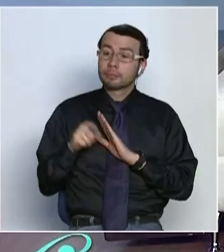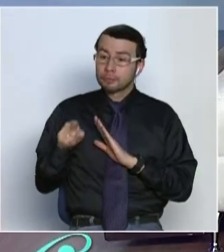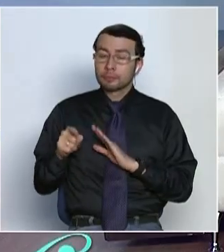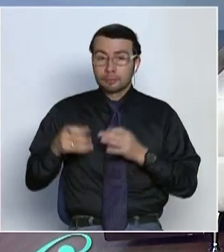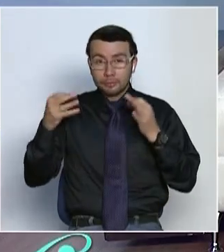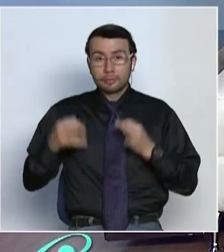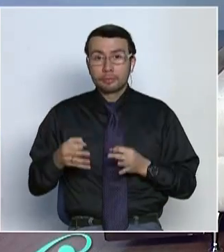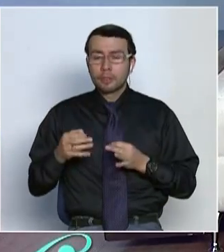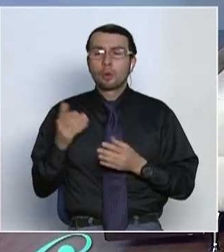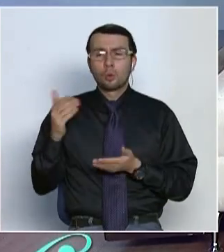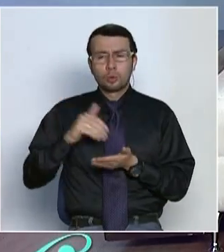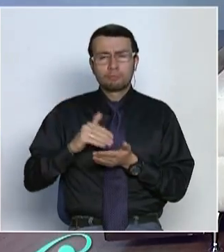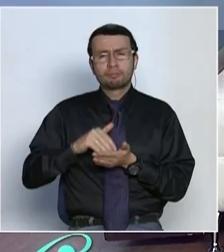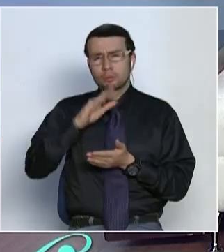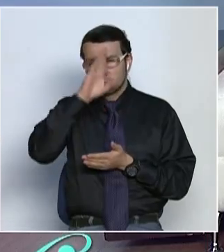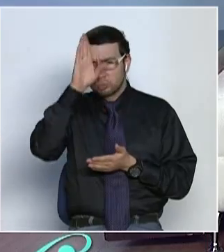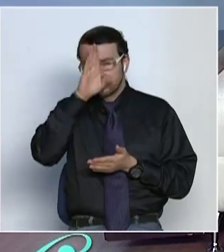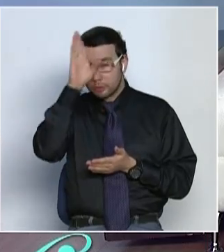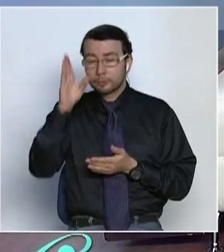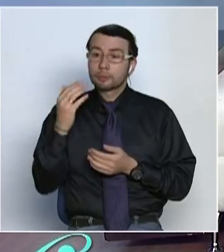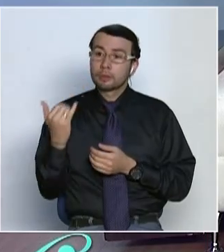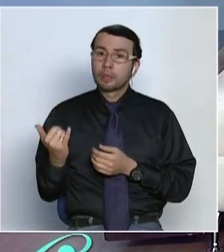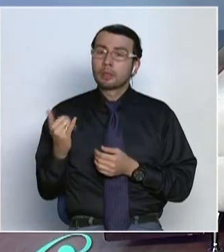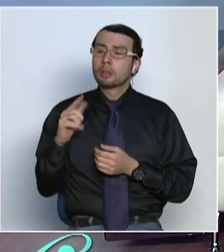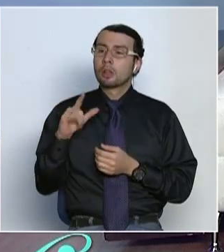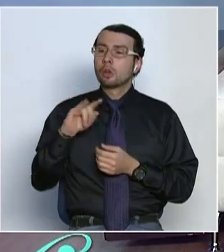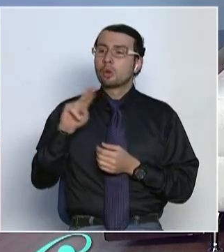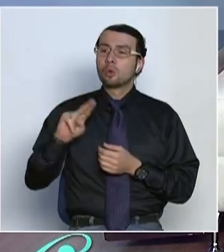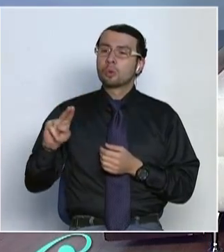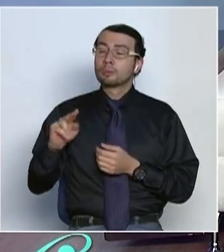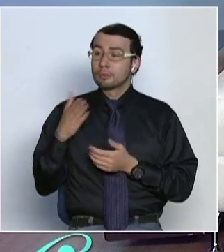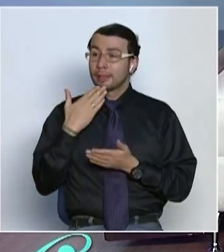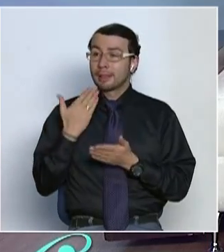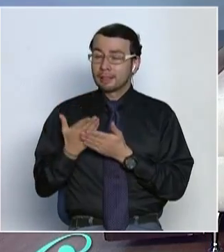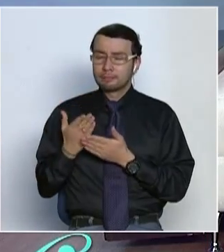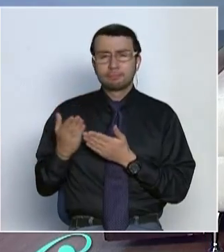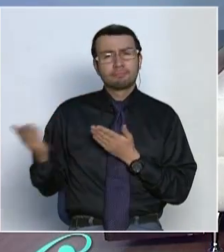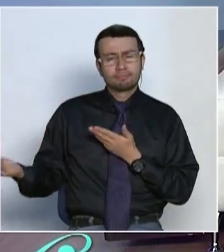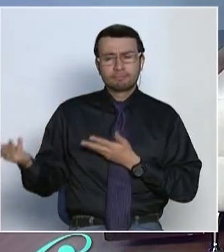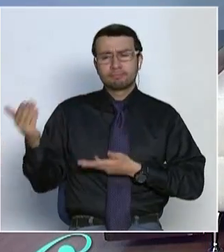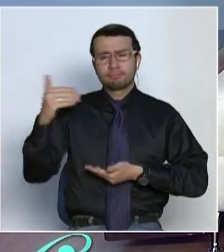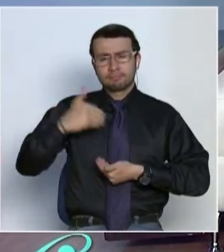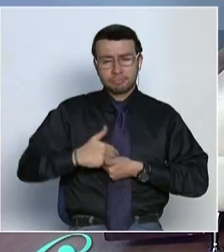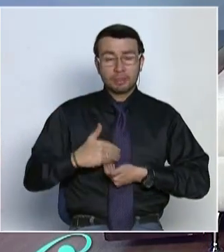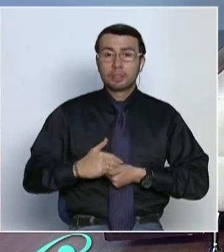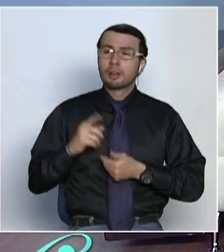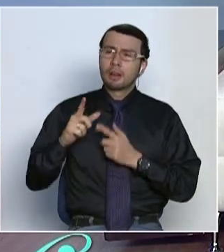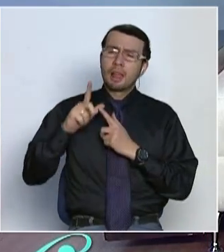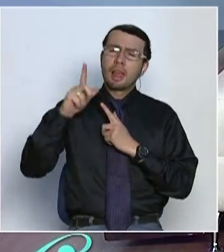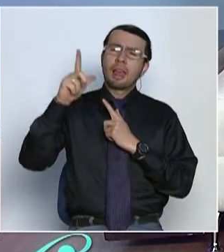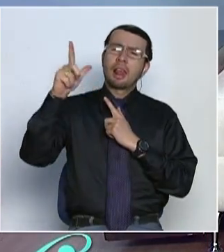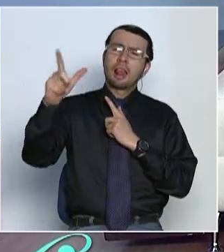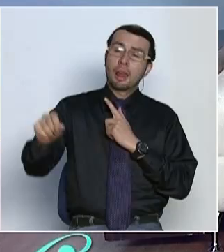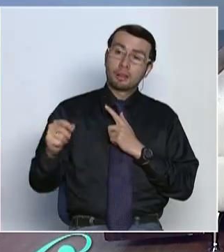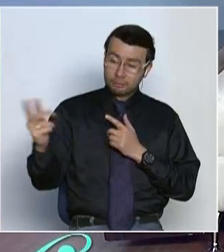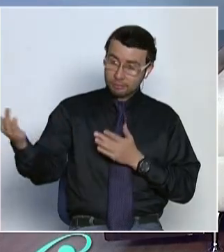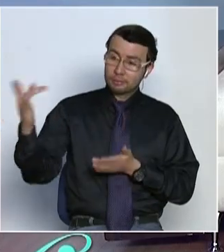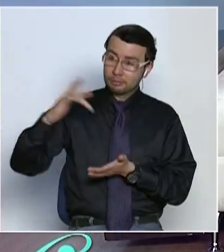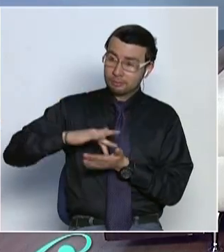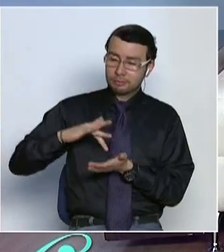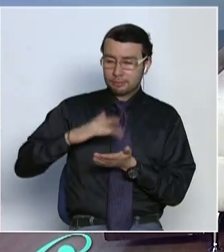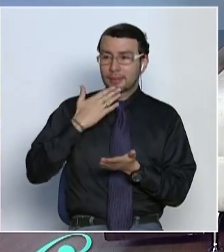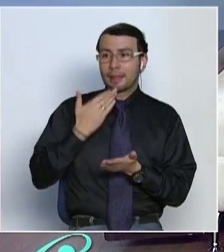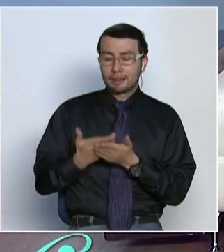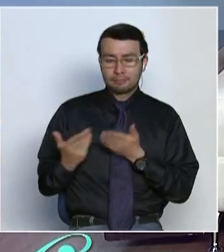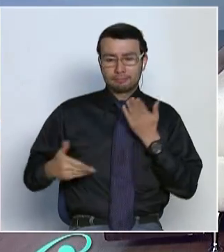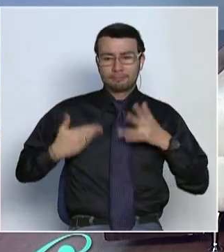consulta muy frecuente. Luz Elena, muchas gracias por estar con nosotros, gracias por ese viaje tan largo que tuvo y ese deseo de